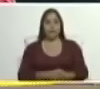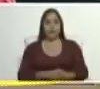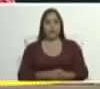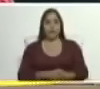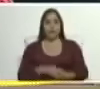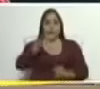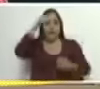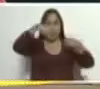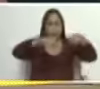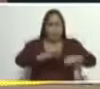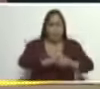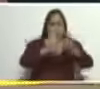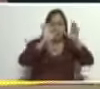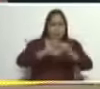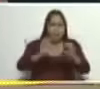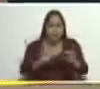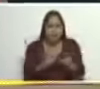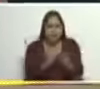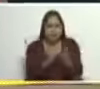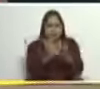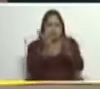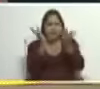bombas atómicas